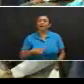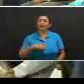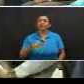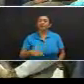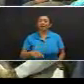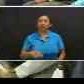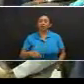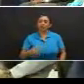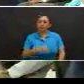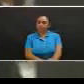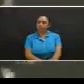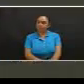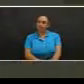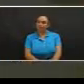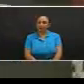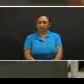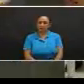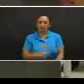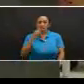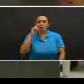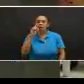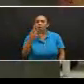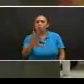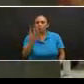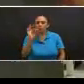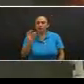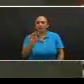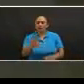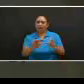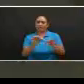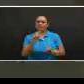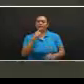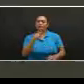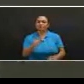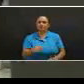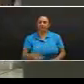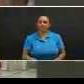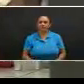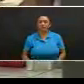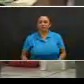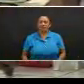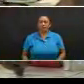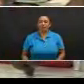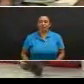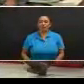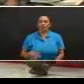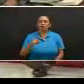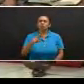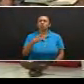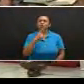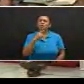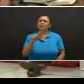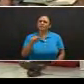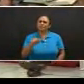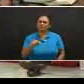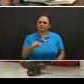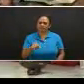y encuentran a alguien y le dicen, mira, hermano, vamos a juzgar esto, y tú qué decís, ah, sí, a ese